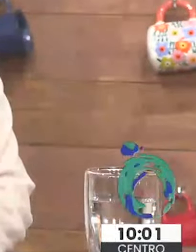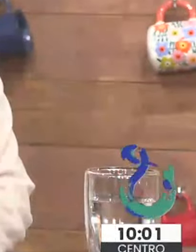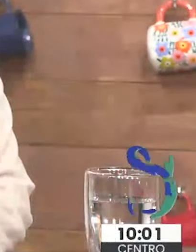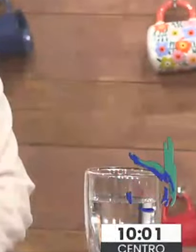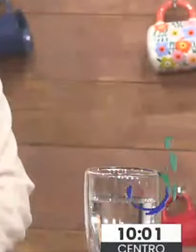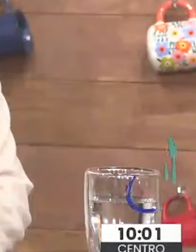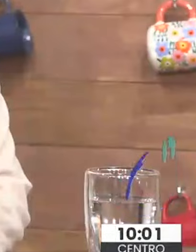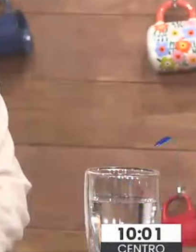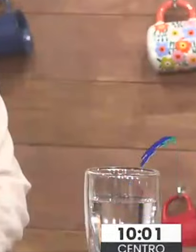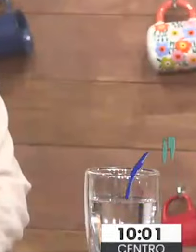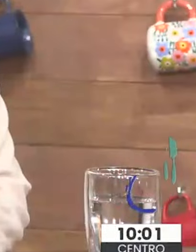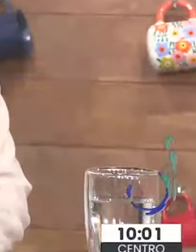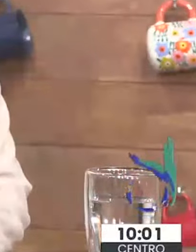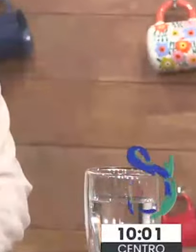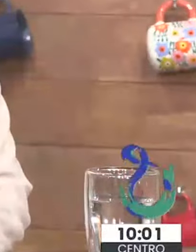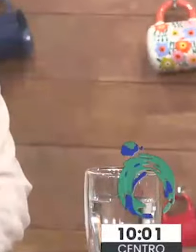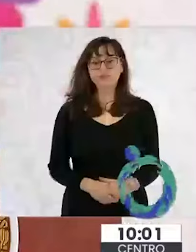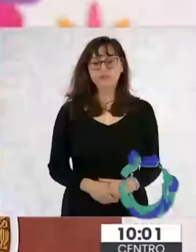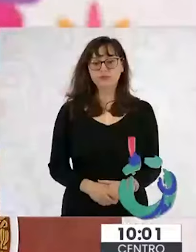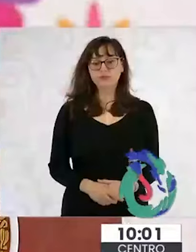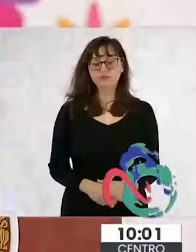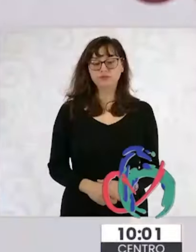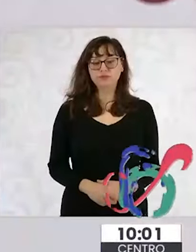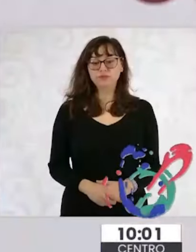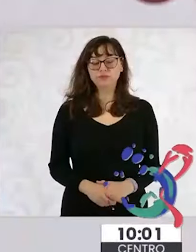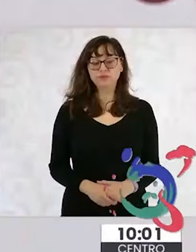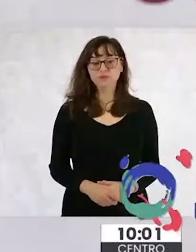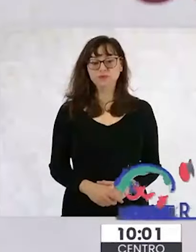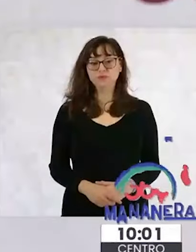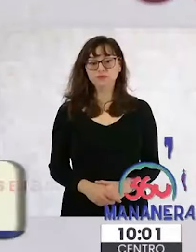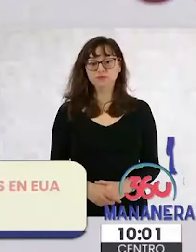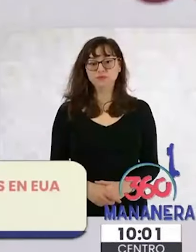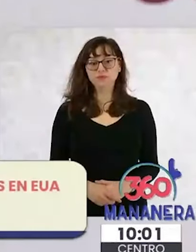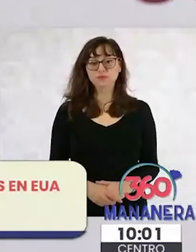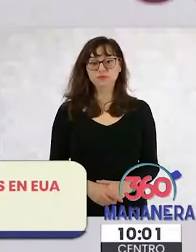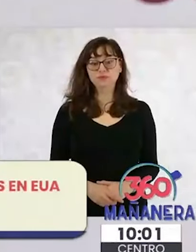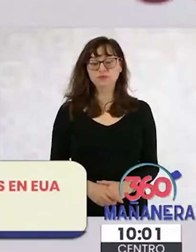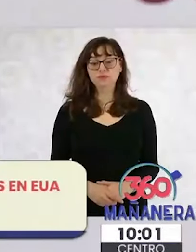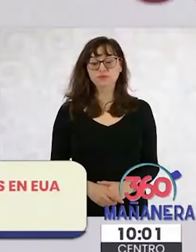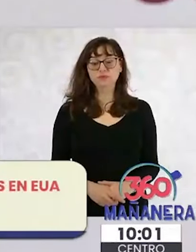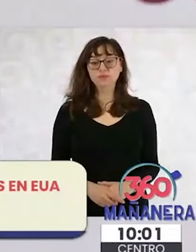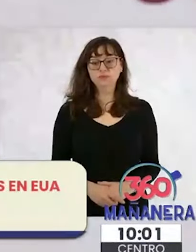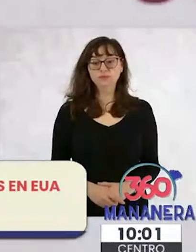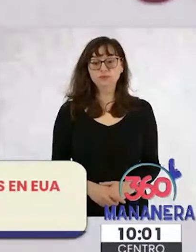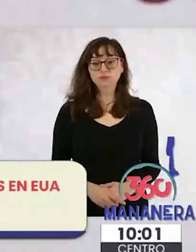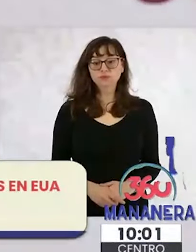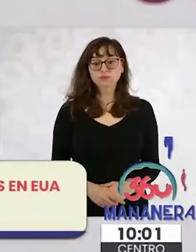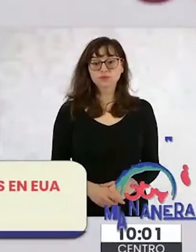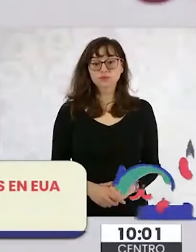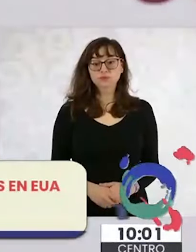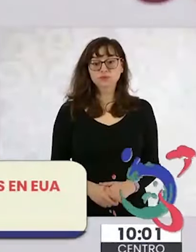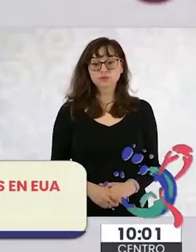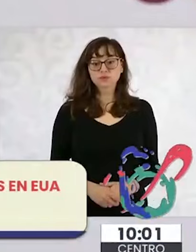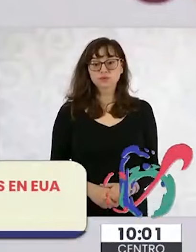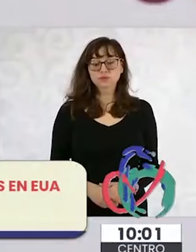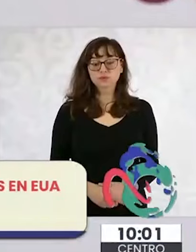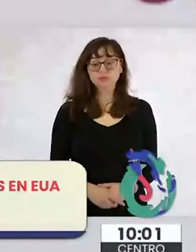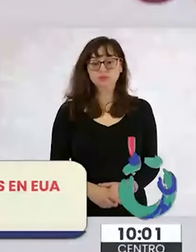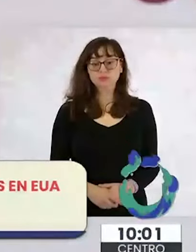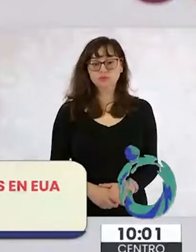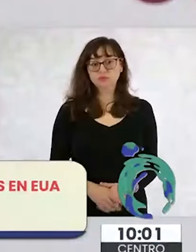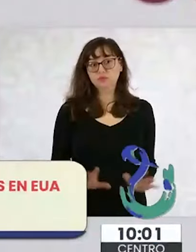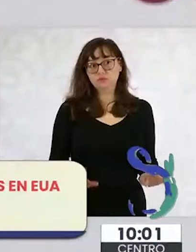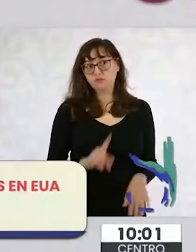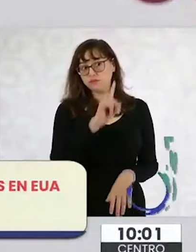conjuntamente así lo menciona nosotros respetamos y respetaremos obviamente la decisión